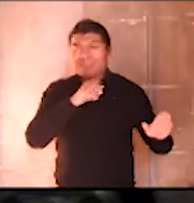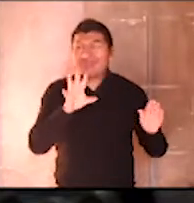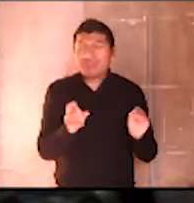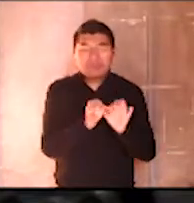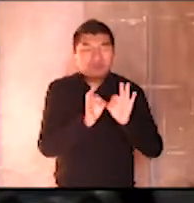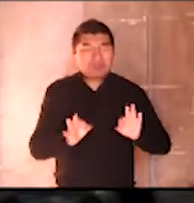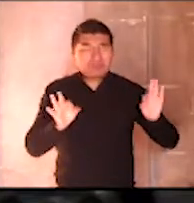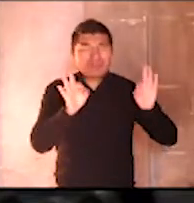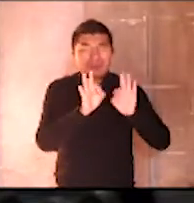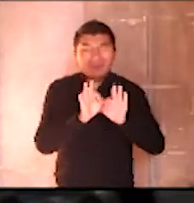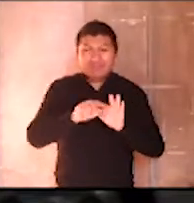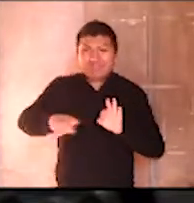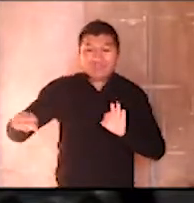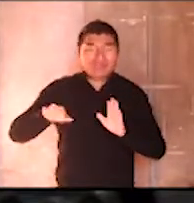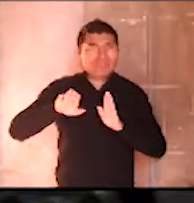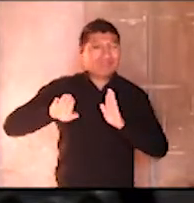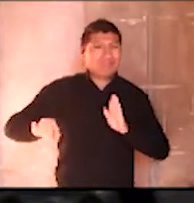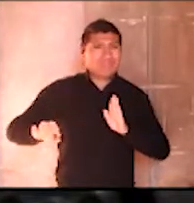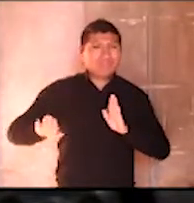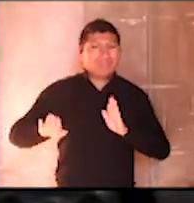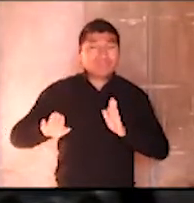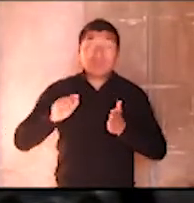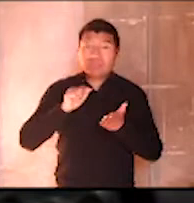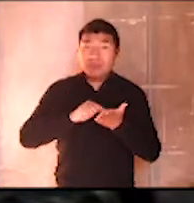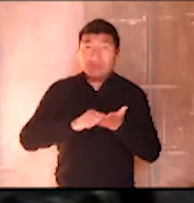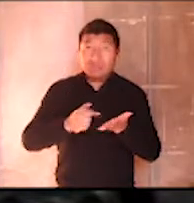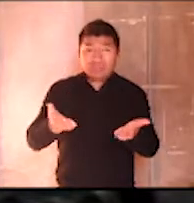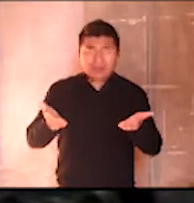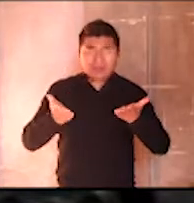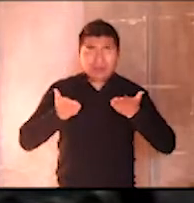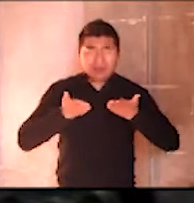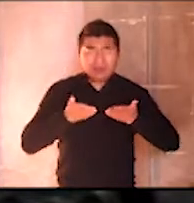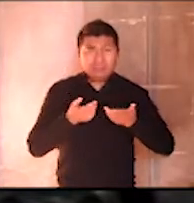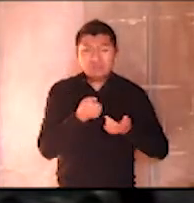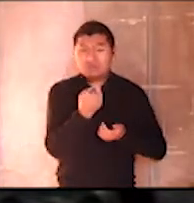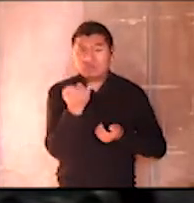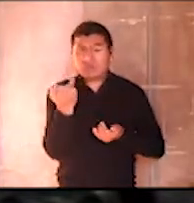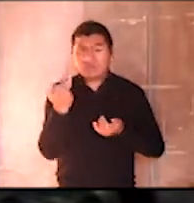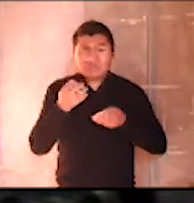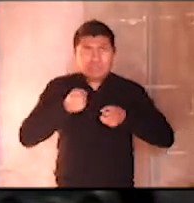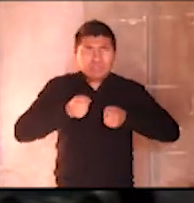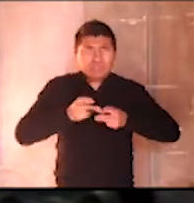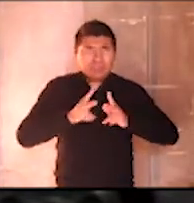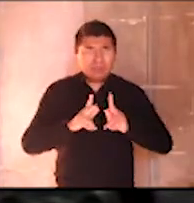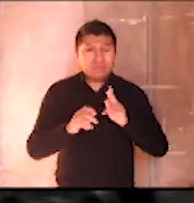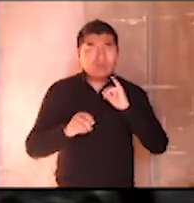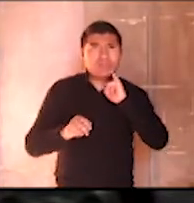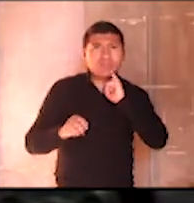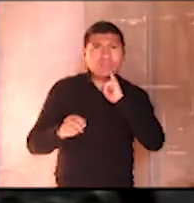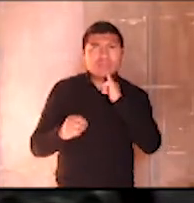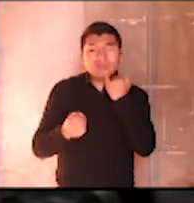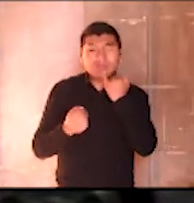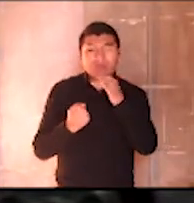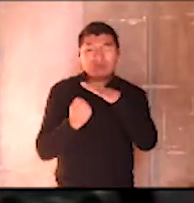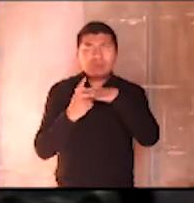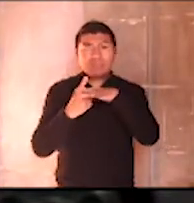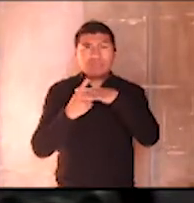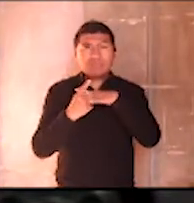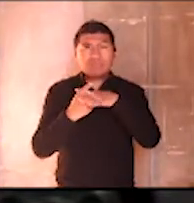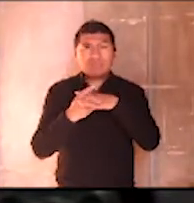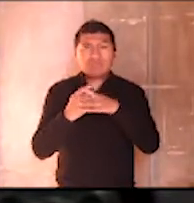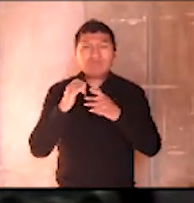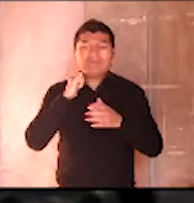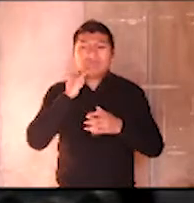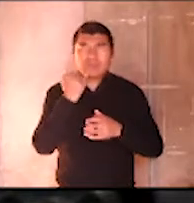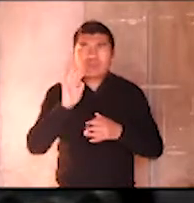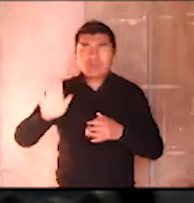él nos lleva en cuanto a sus oportunidades, a los celos, a las envidias